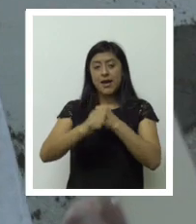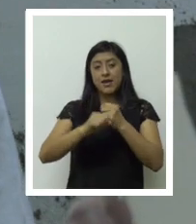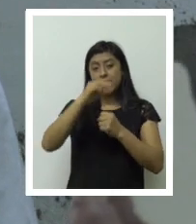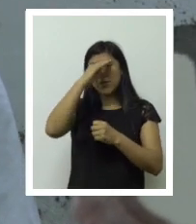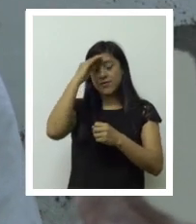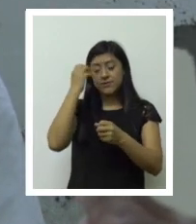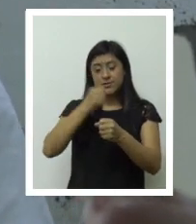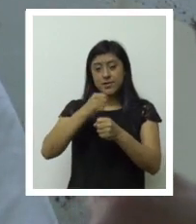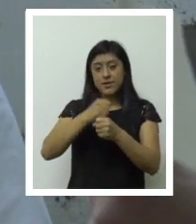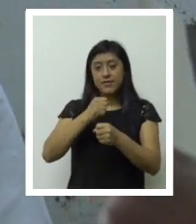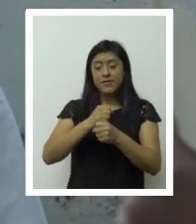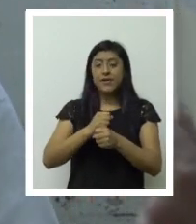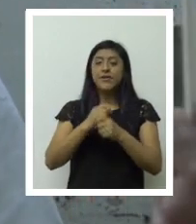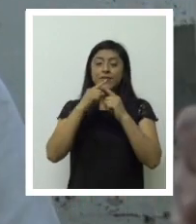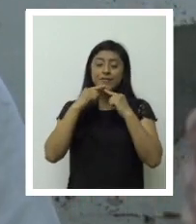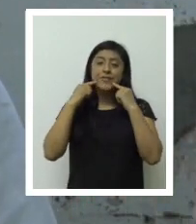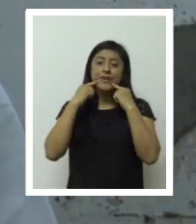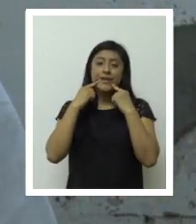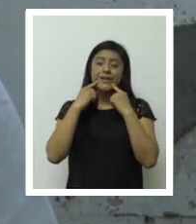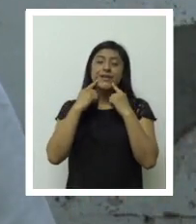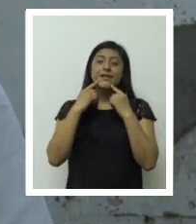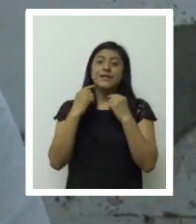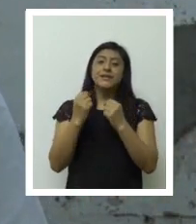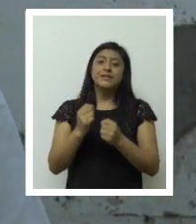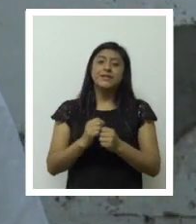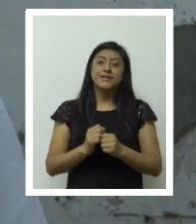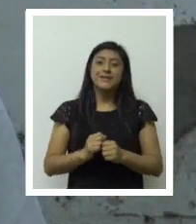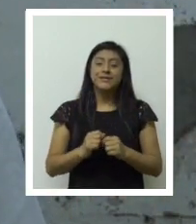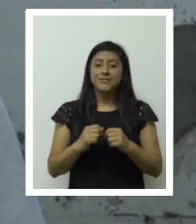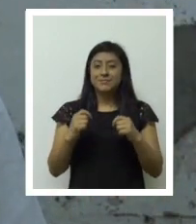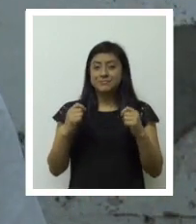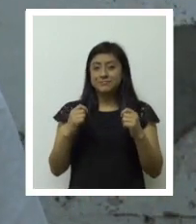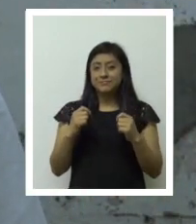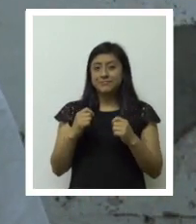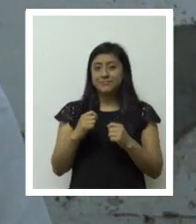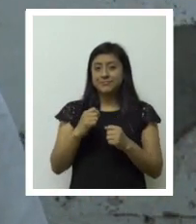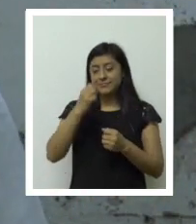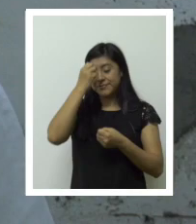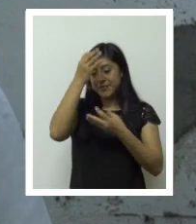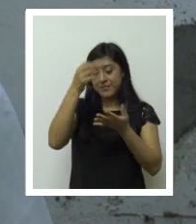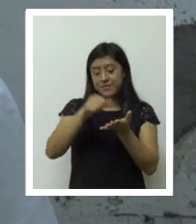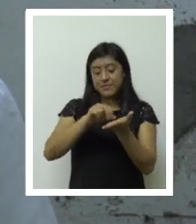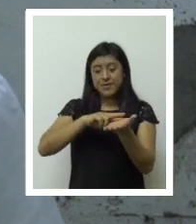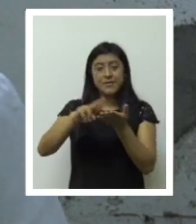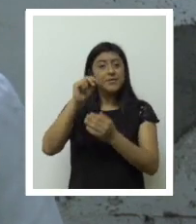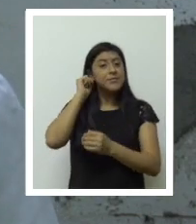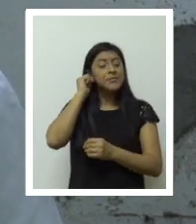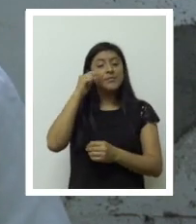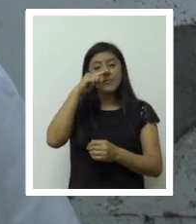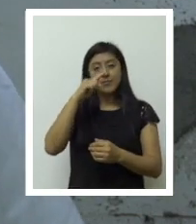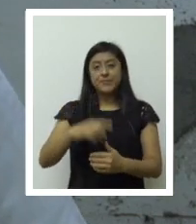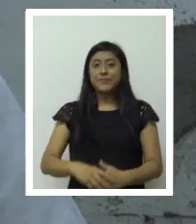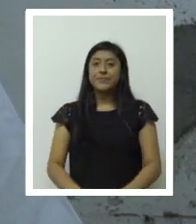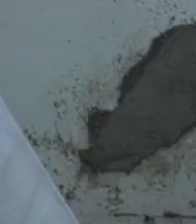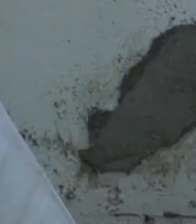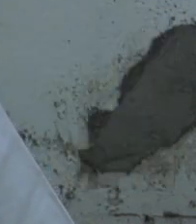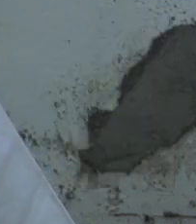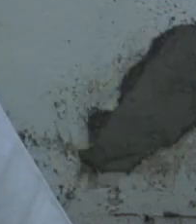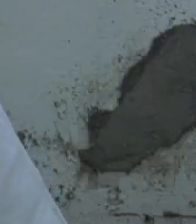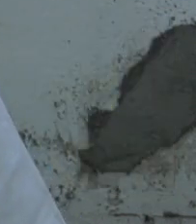de todos estos años. ¡Feliz 13 aniversario! Para InfoRenat GT, Katherine García.